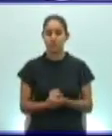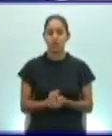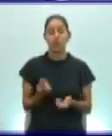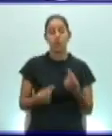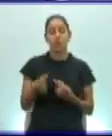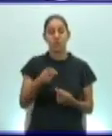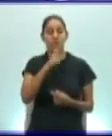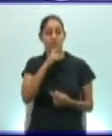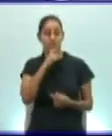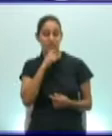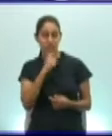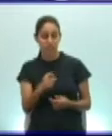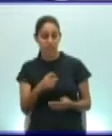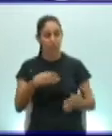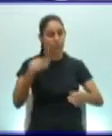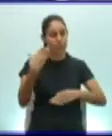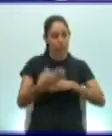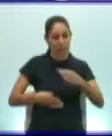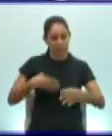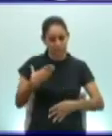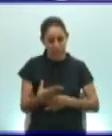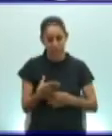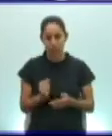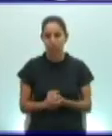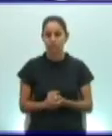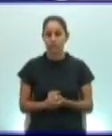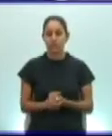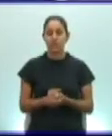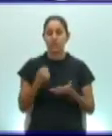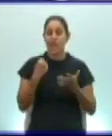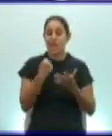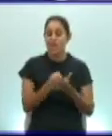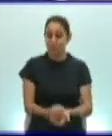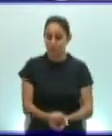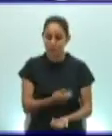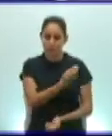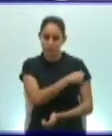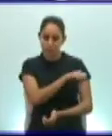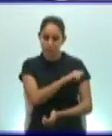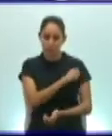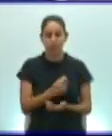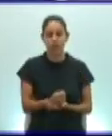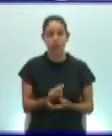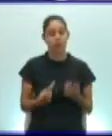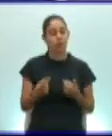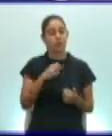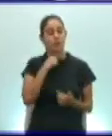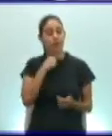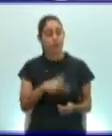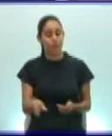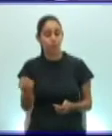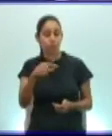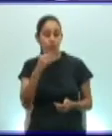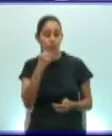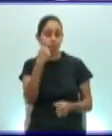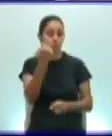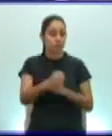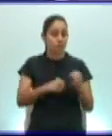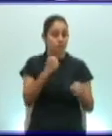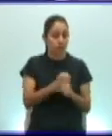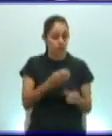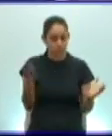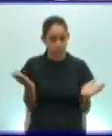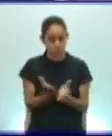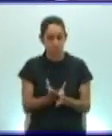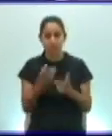y sobre todo toda la evolución, el apoyo de las masas. Hay varios ejemplos que ustedes pueden utilizar de las masas que son muy importantes